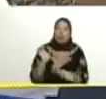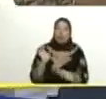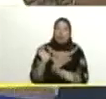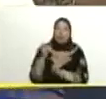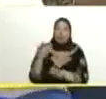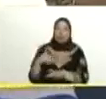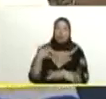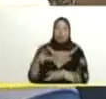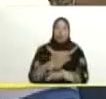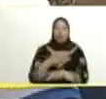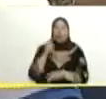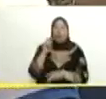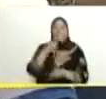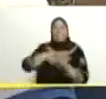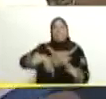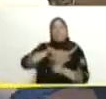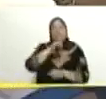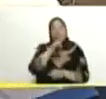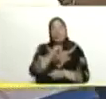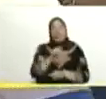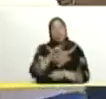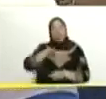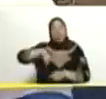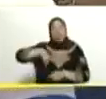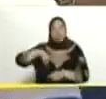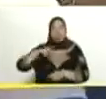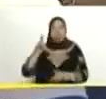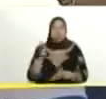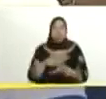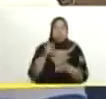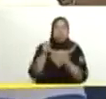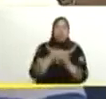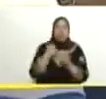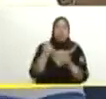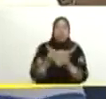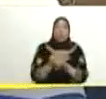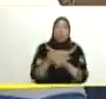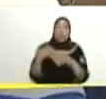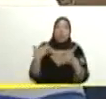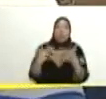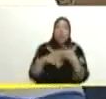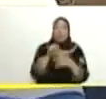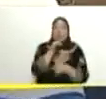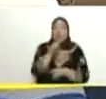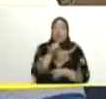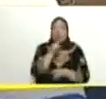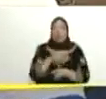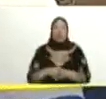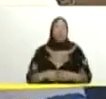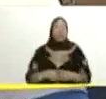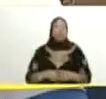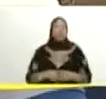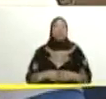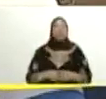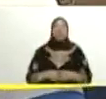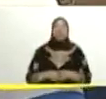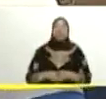hacer el punto y círculo. Nosotros tenemos aquí una obra de impacto, yo diría después de impacto,